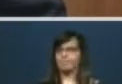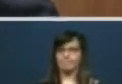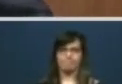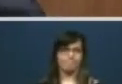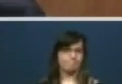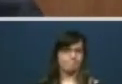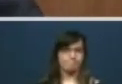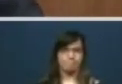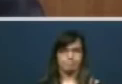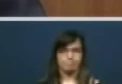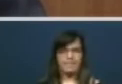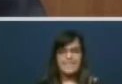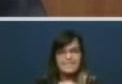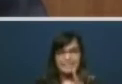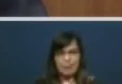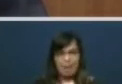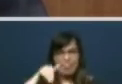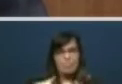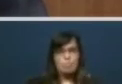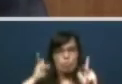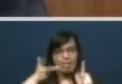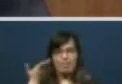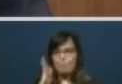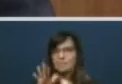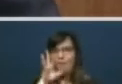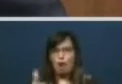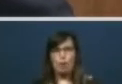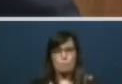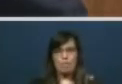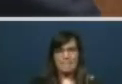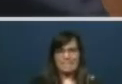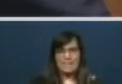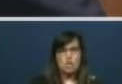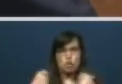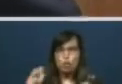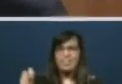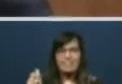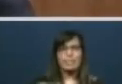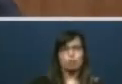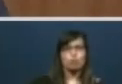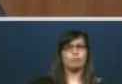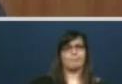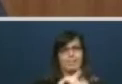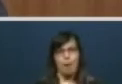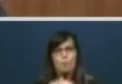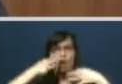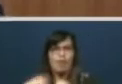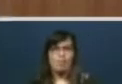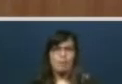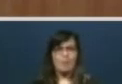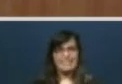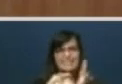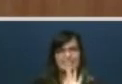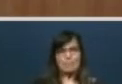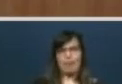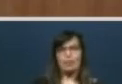riesgo de ruptura del sistema actual de democracia representativa nos exige avanzar en cambios reales que mejoren la calidad de nuestro sistema democrático en